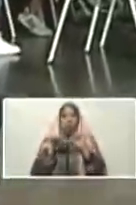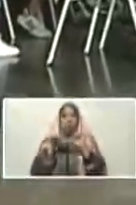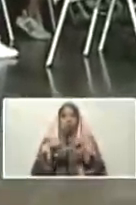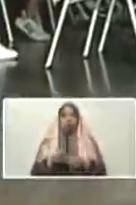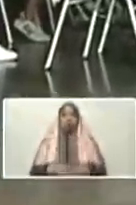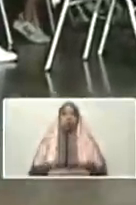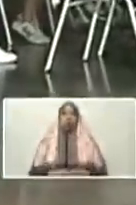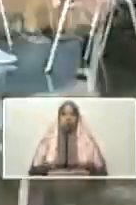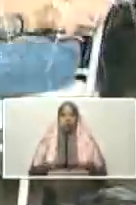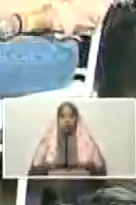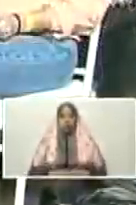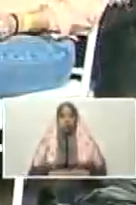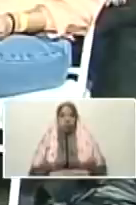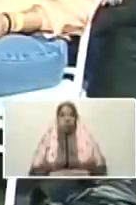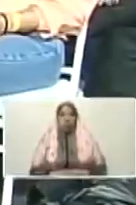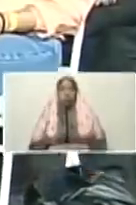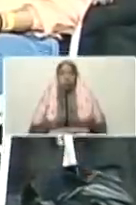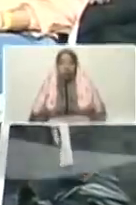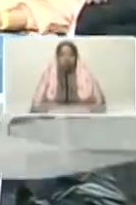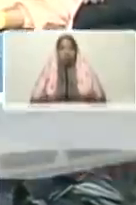y yo lo colocaría